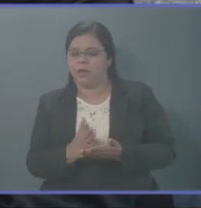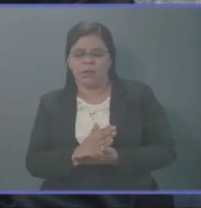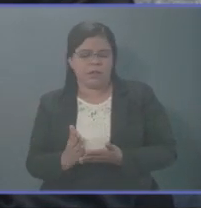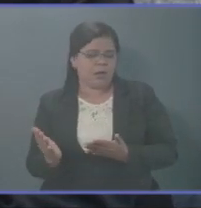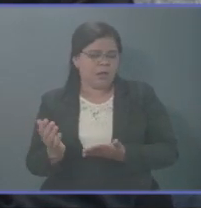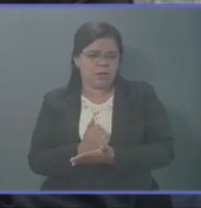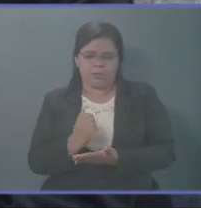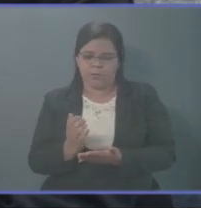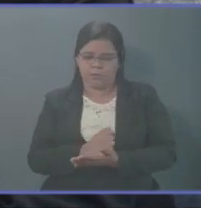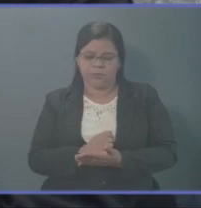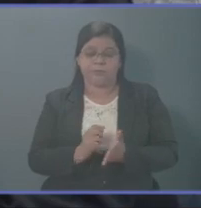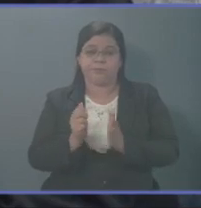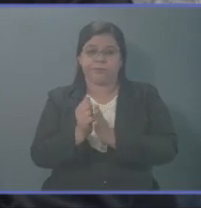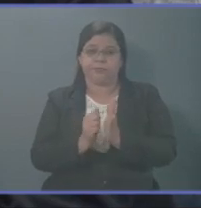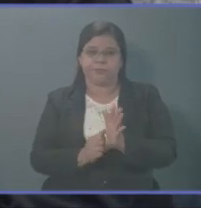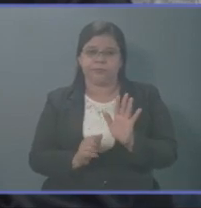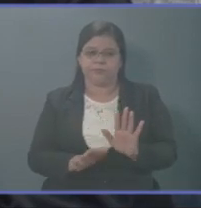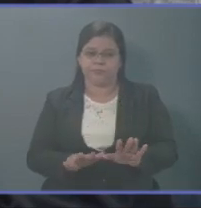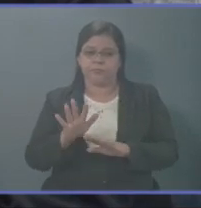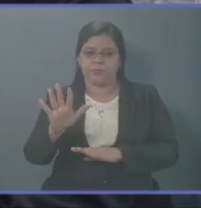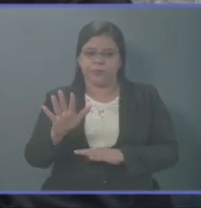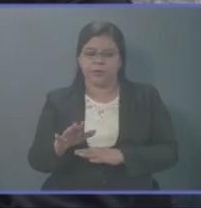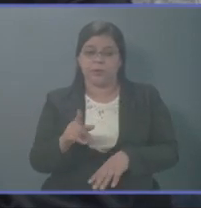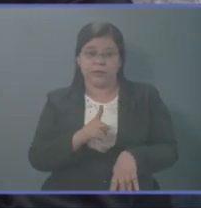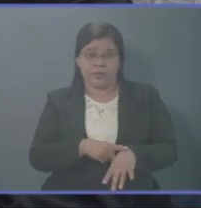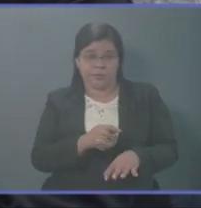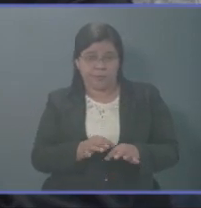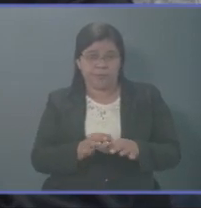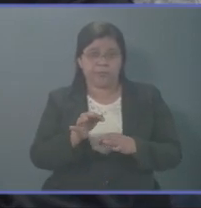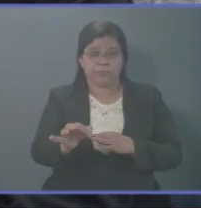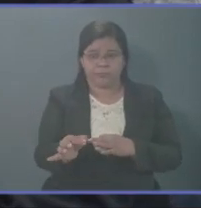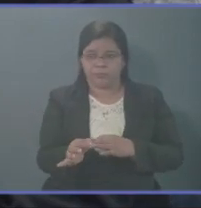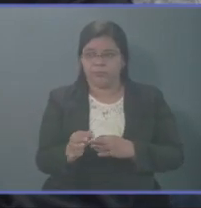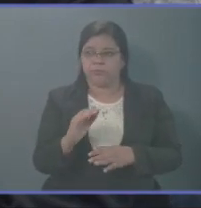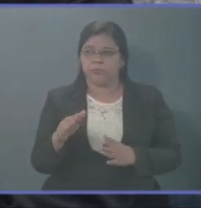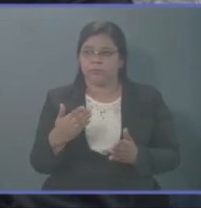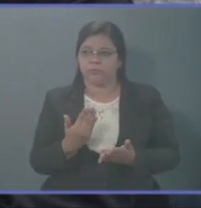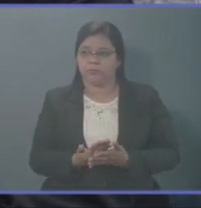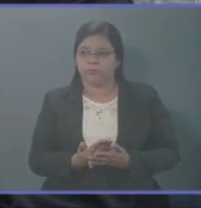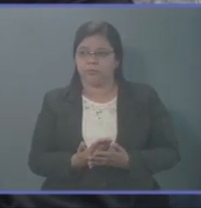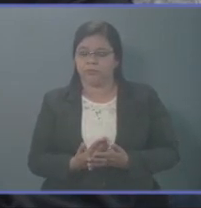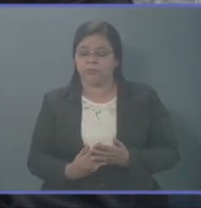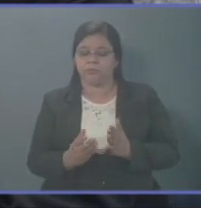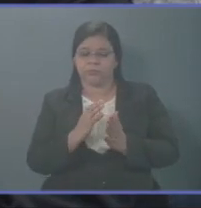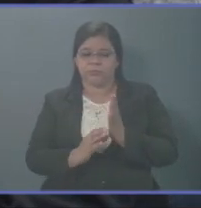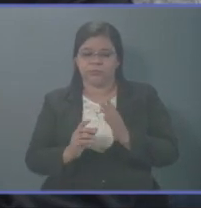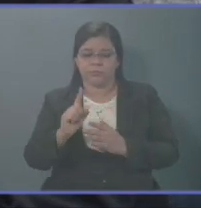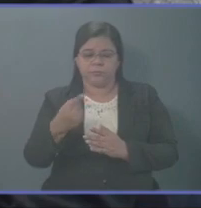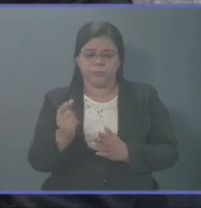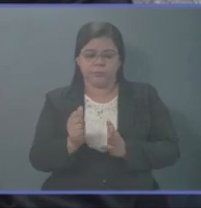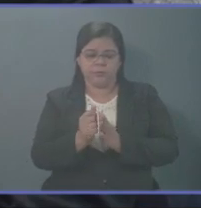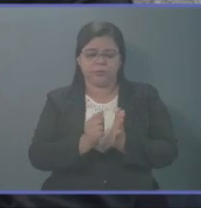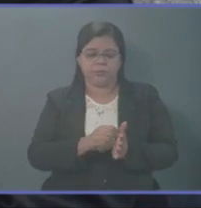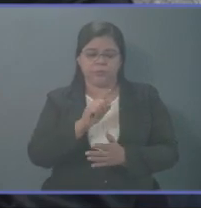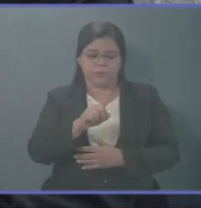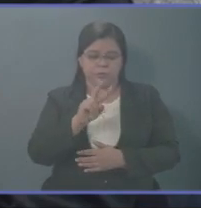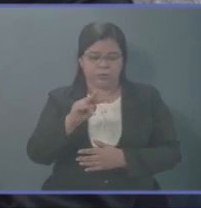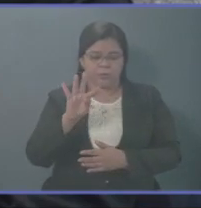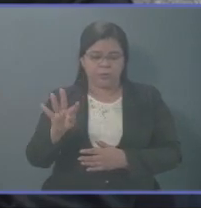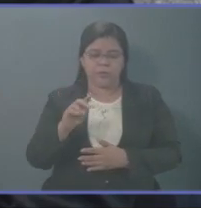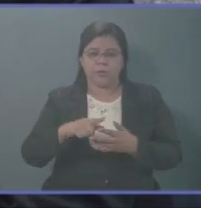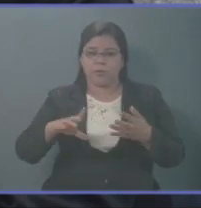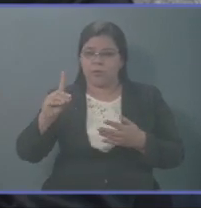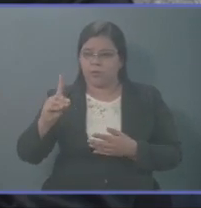multas. Artículo 15. Prorrógase el plazo que establece el párrafo primero del artículo 124 del Código